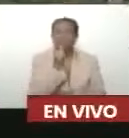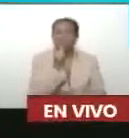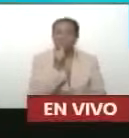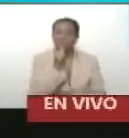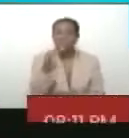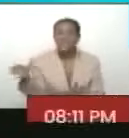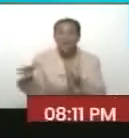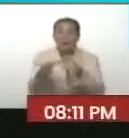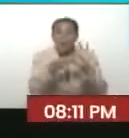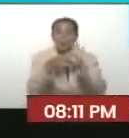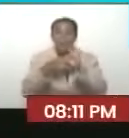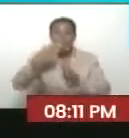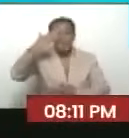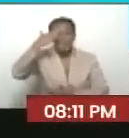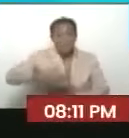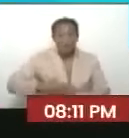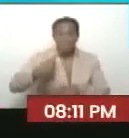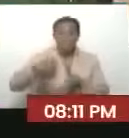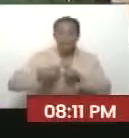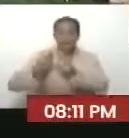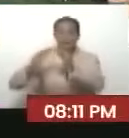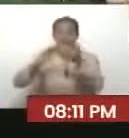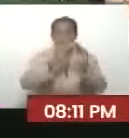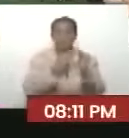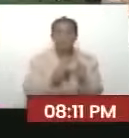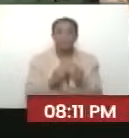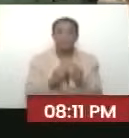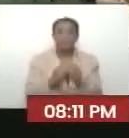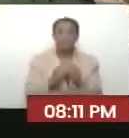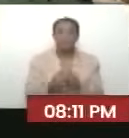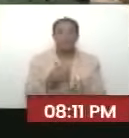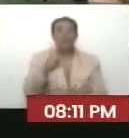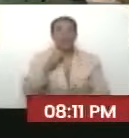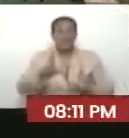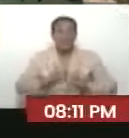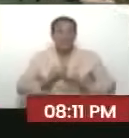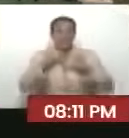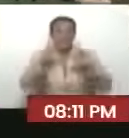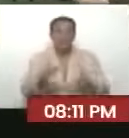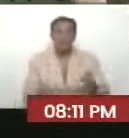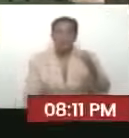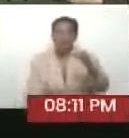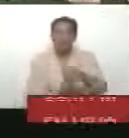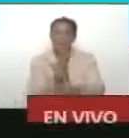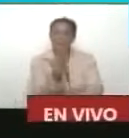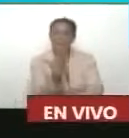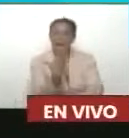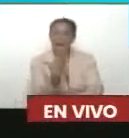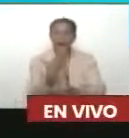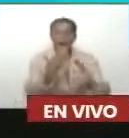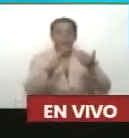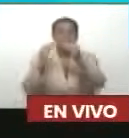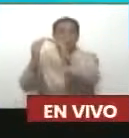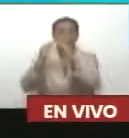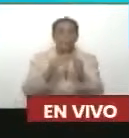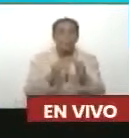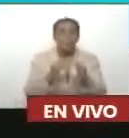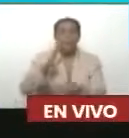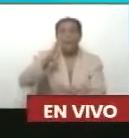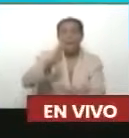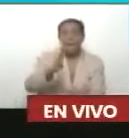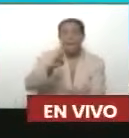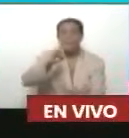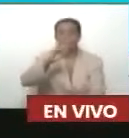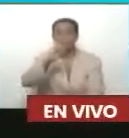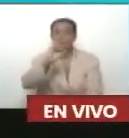la Unión Cívico-Militar. Entonces decidí crear las Brigadas Comunitarias